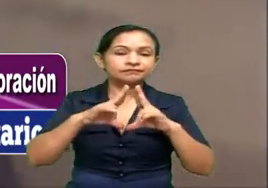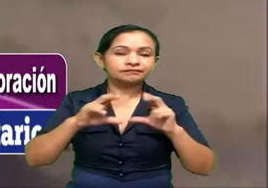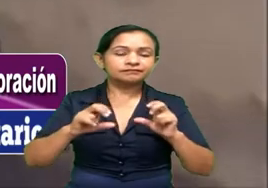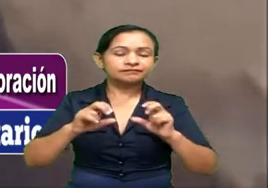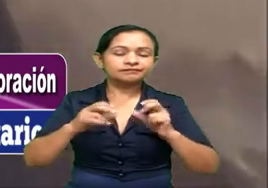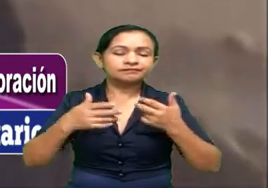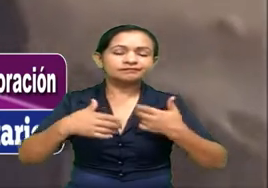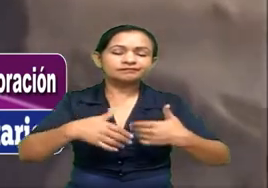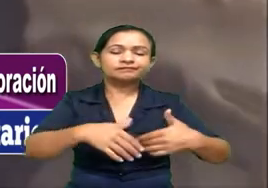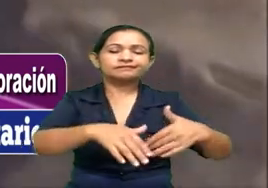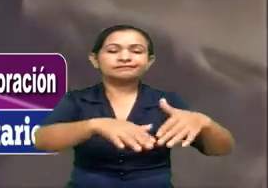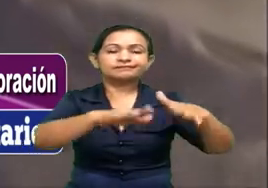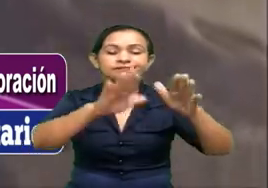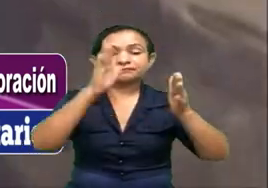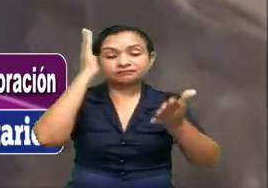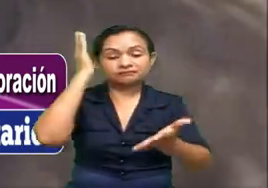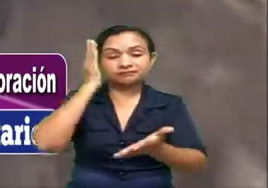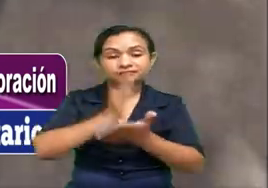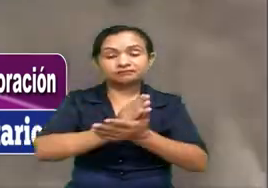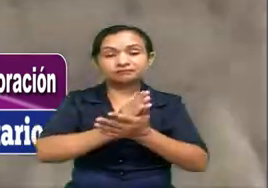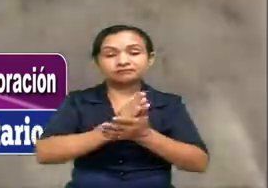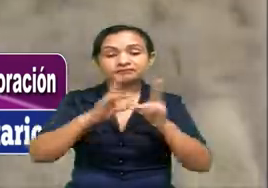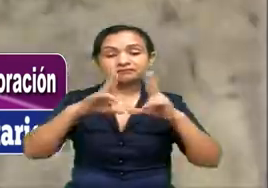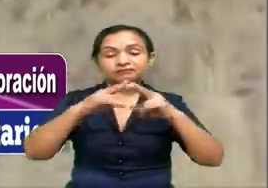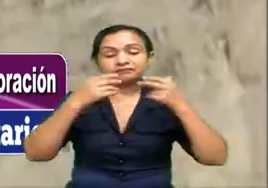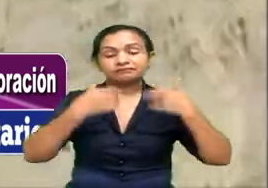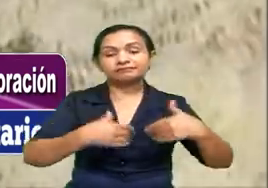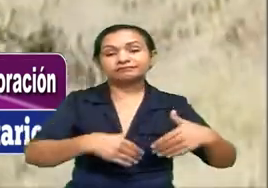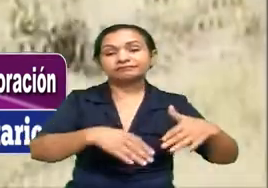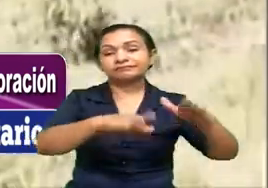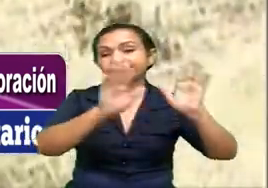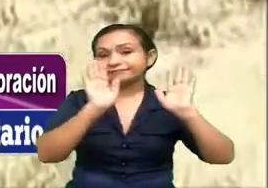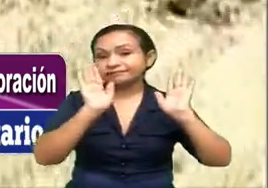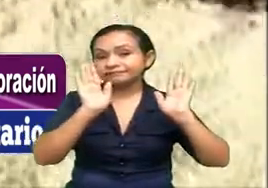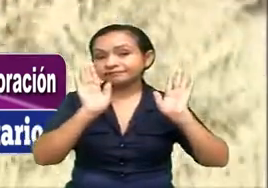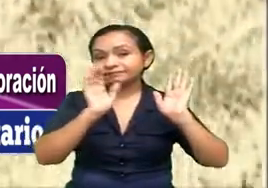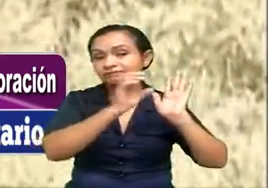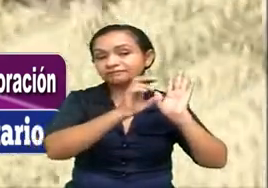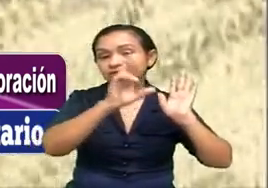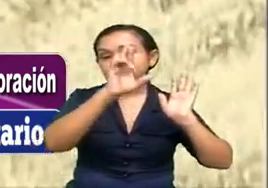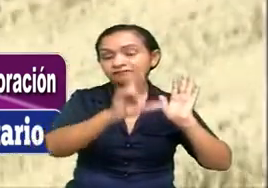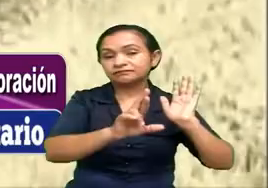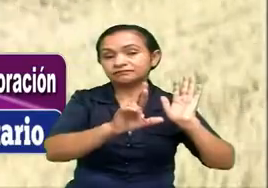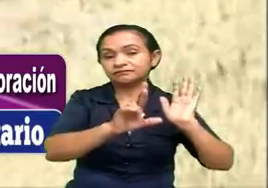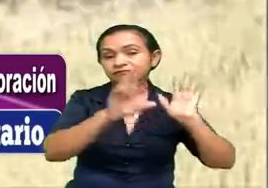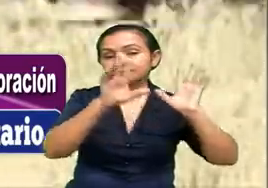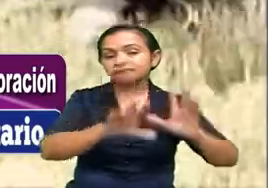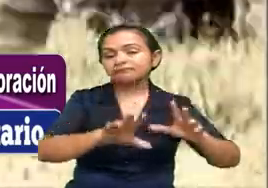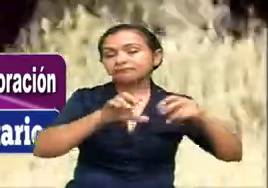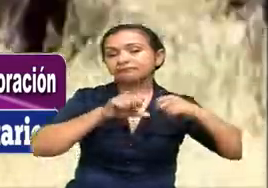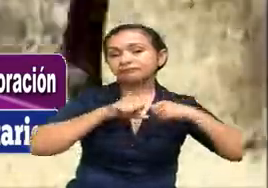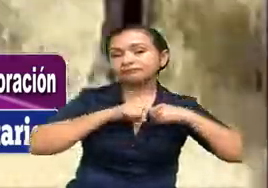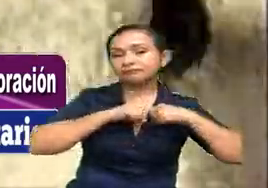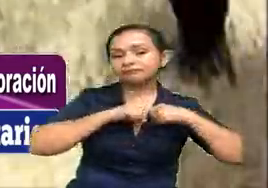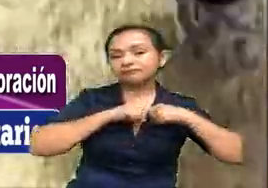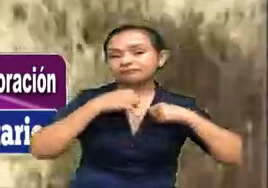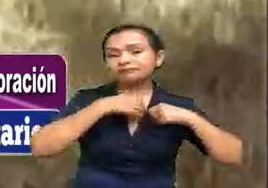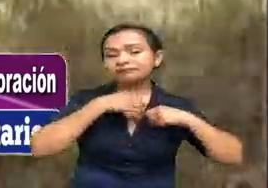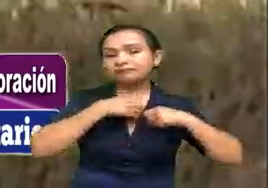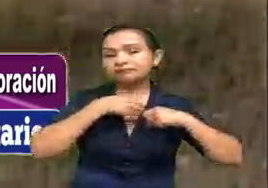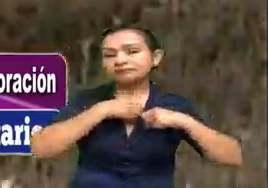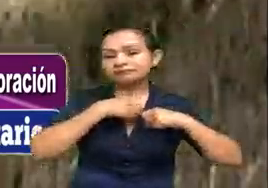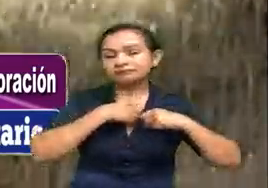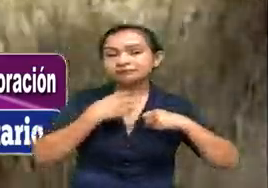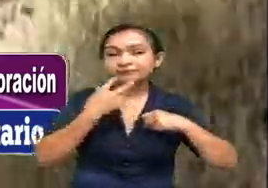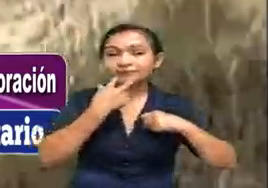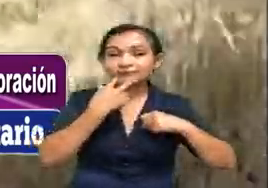cede definitivamente Nicoya y Guanacaste, y Costa Rica reconoce lo que es nuestro, no nos dio